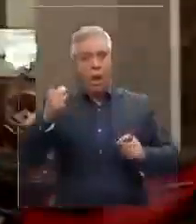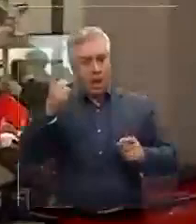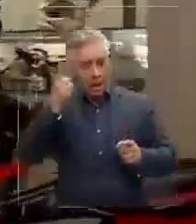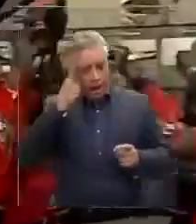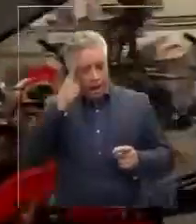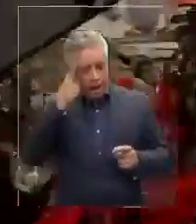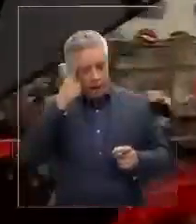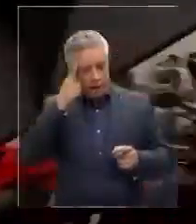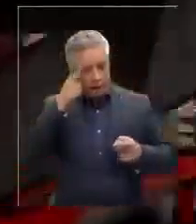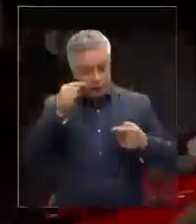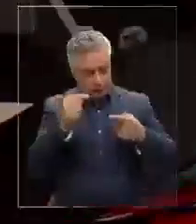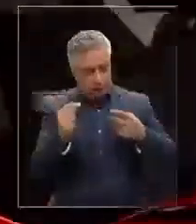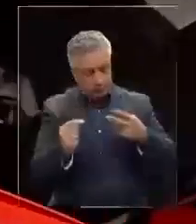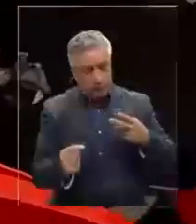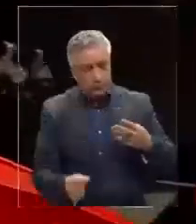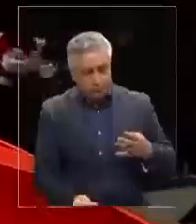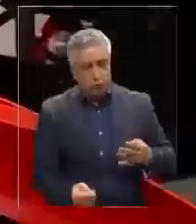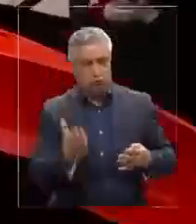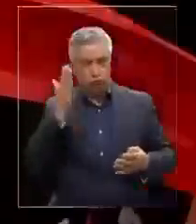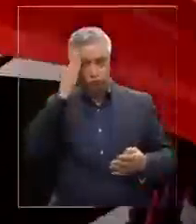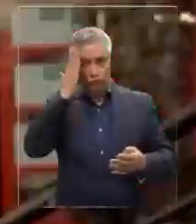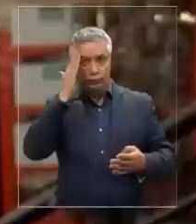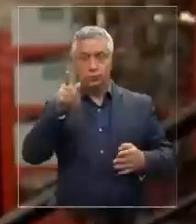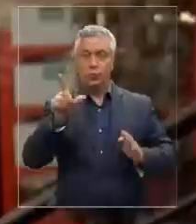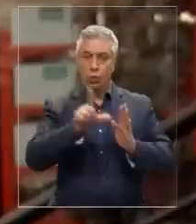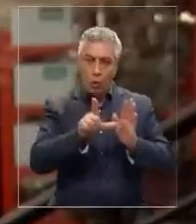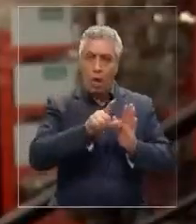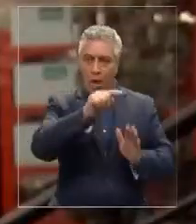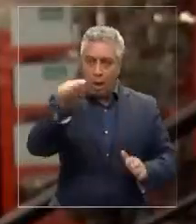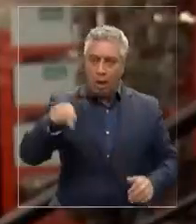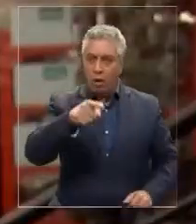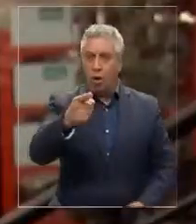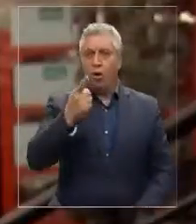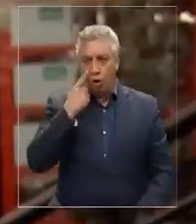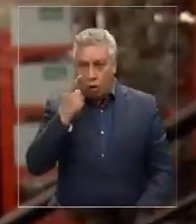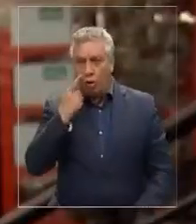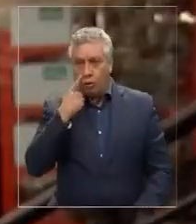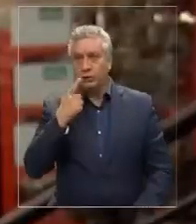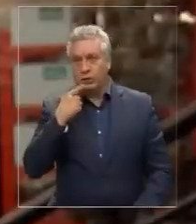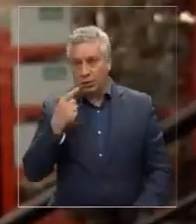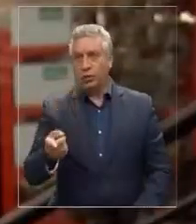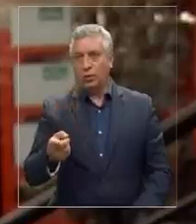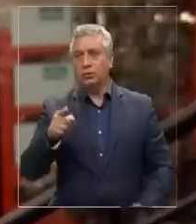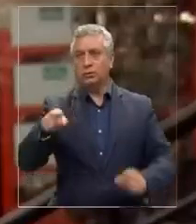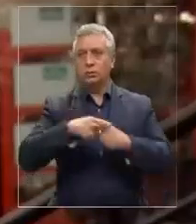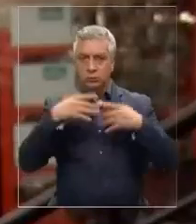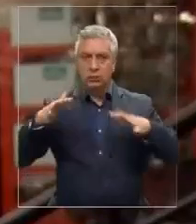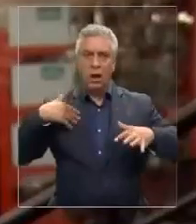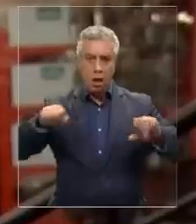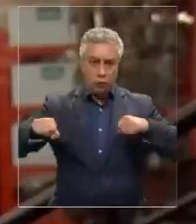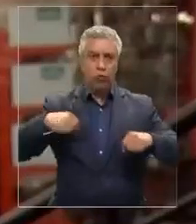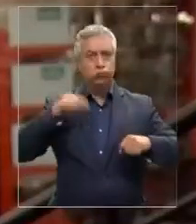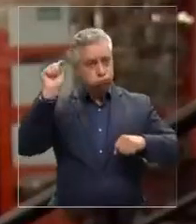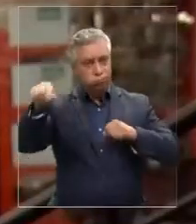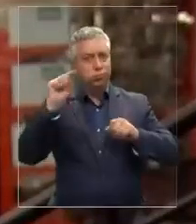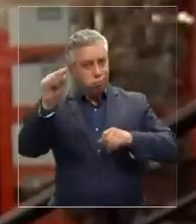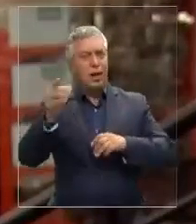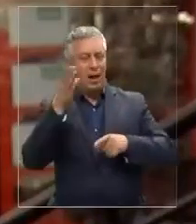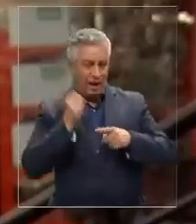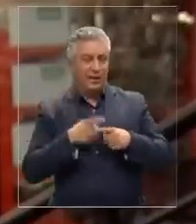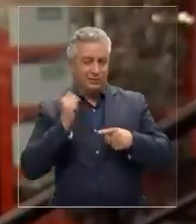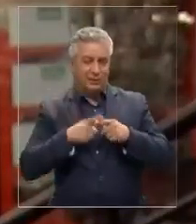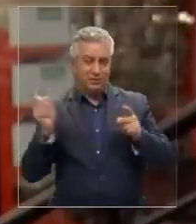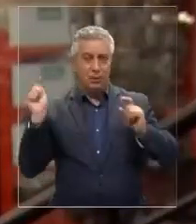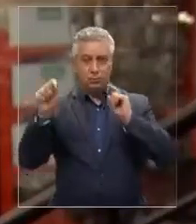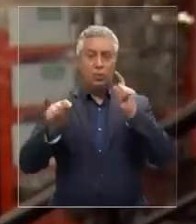varios factores. Es un lugar que es conocido, un lugar que muchos hemos transitado alguna vez.